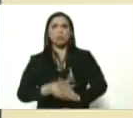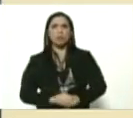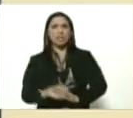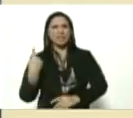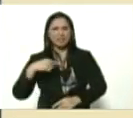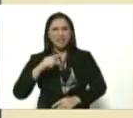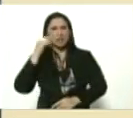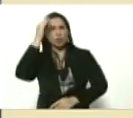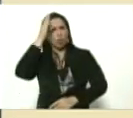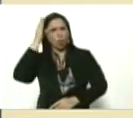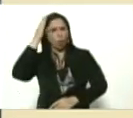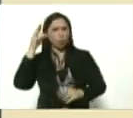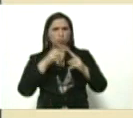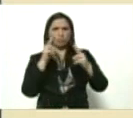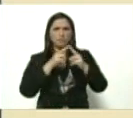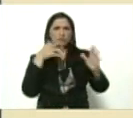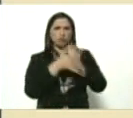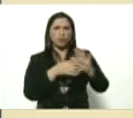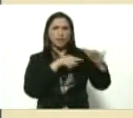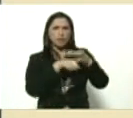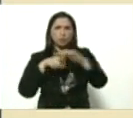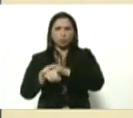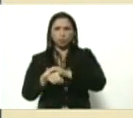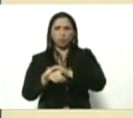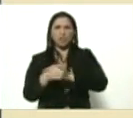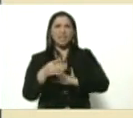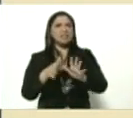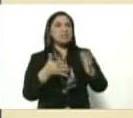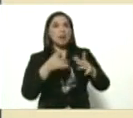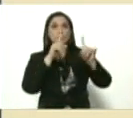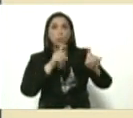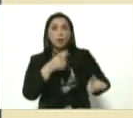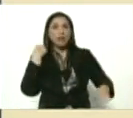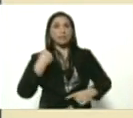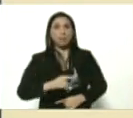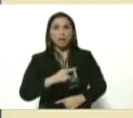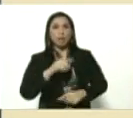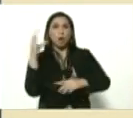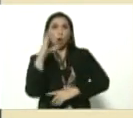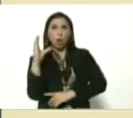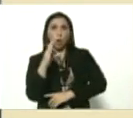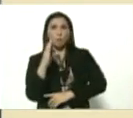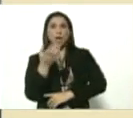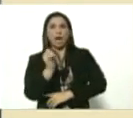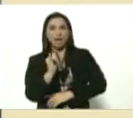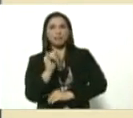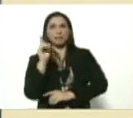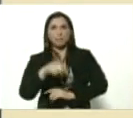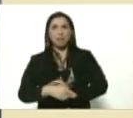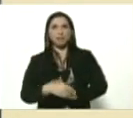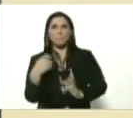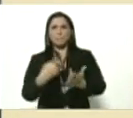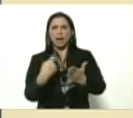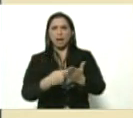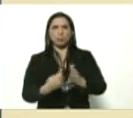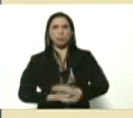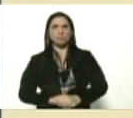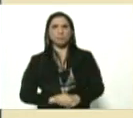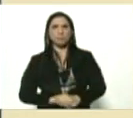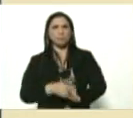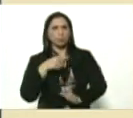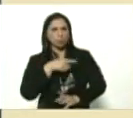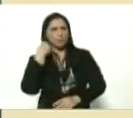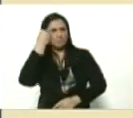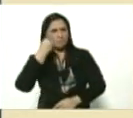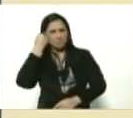tienen conocimiento de estas incursiones y qué pruebas tienen de que Colombia las esté financiando? ¿Usted